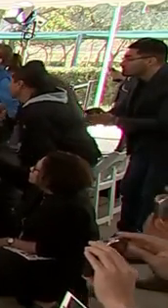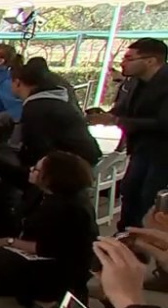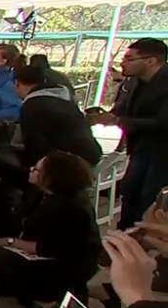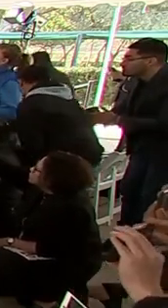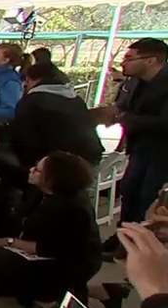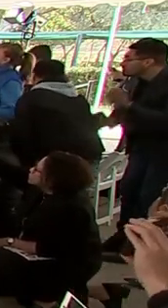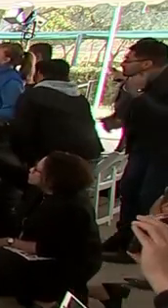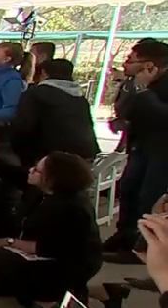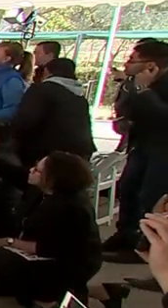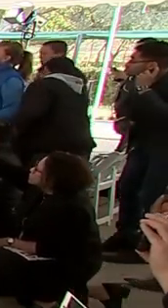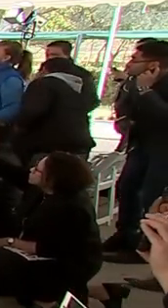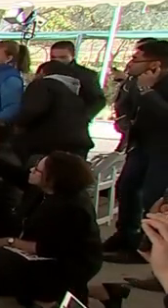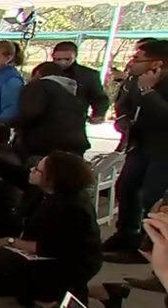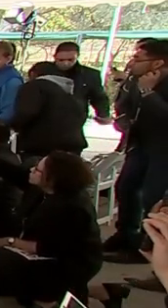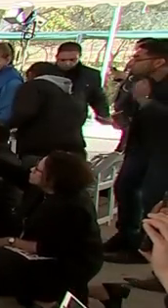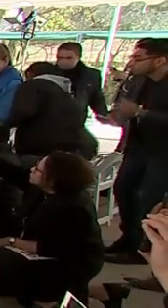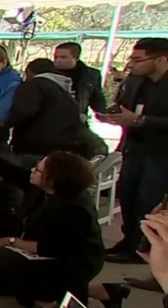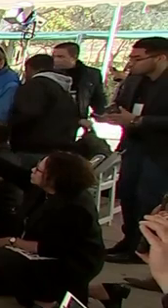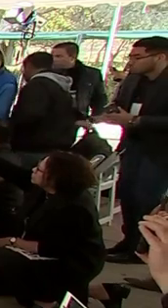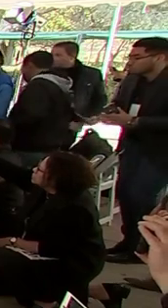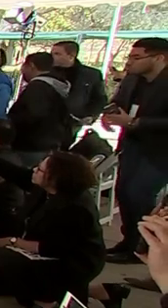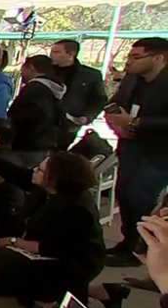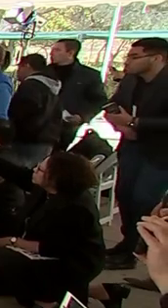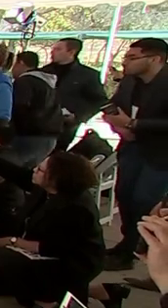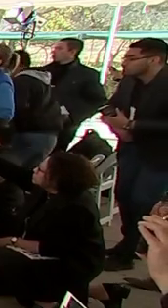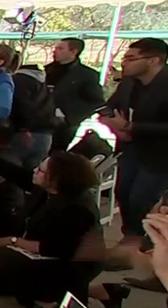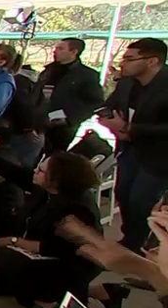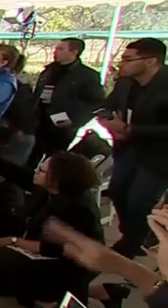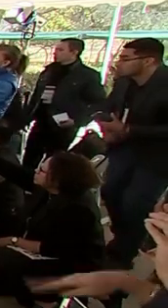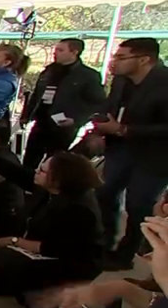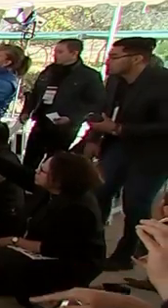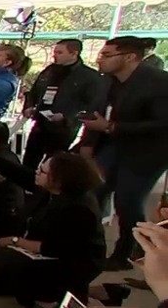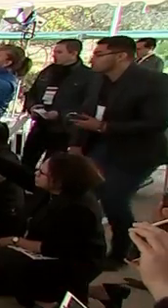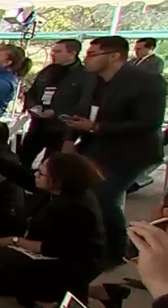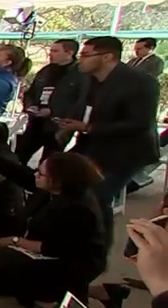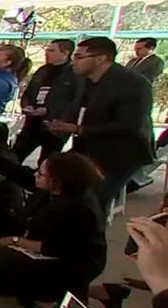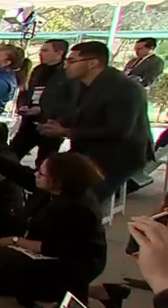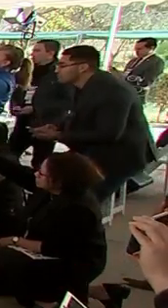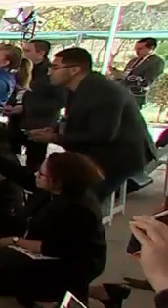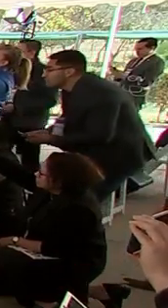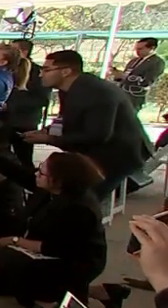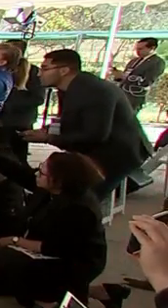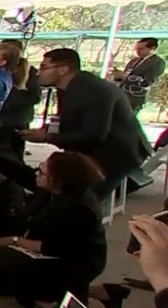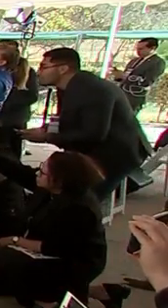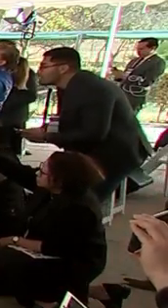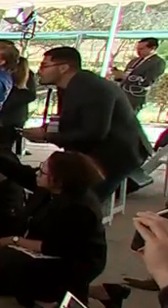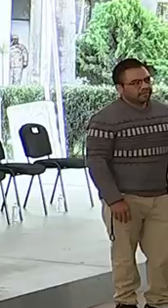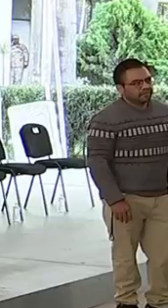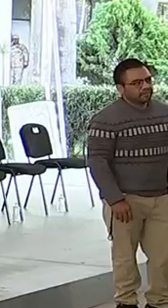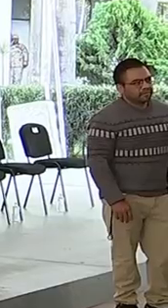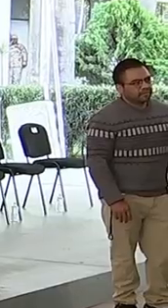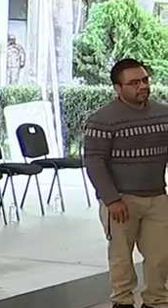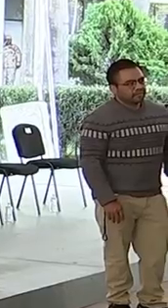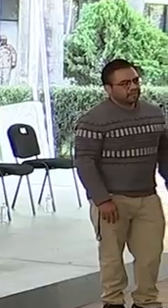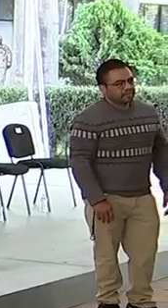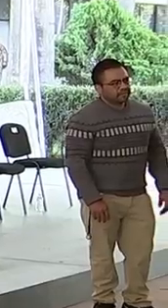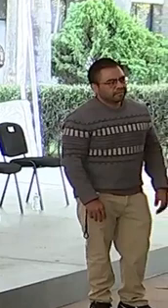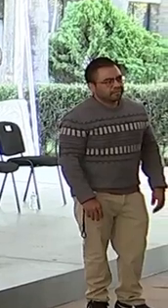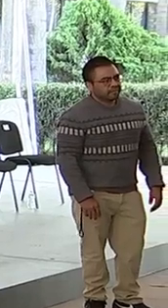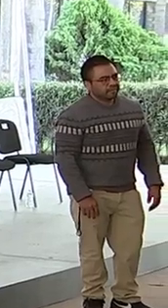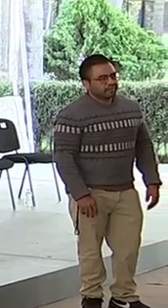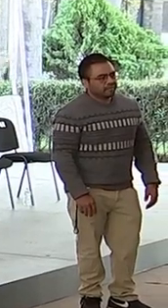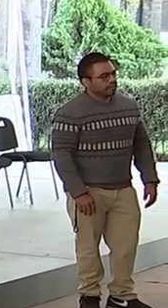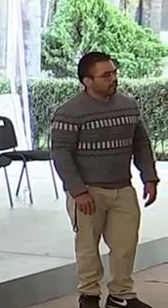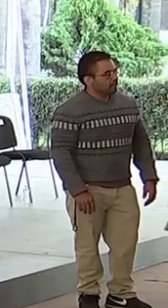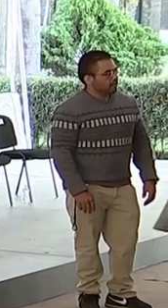muy elito de Estados Unidos aic mañana mañana van a hablar con el director de aduanas y es un